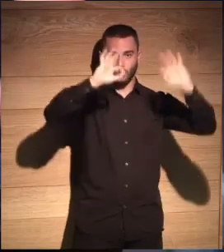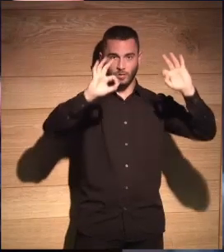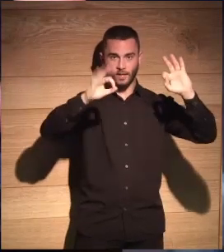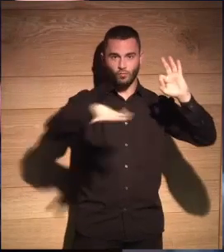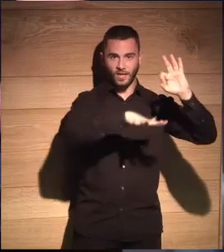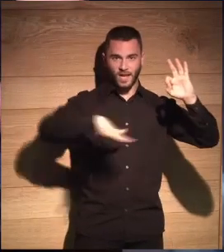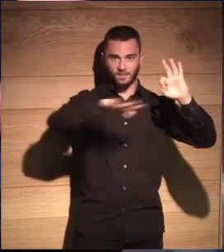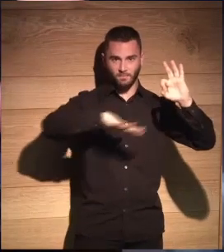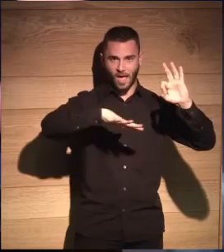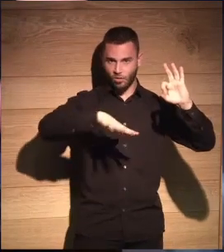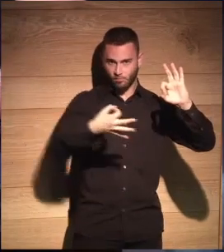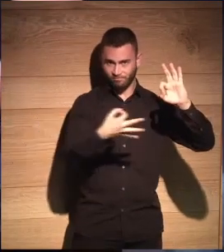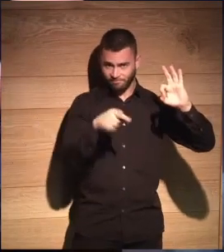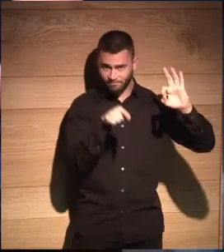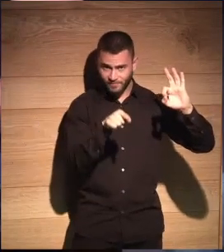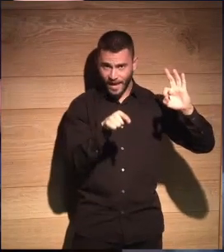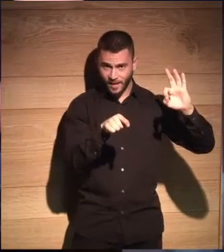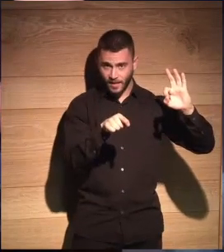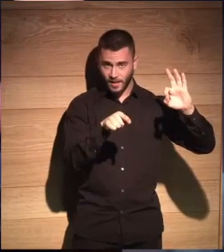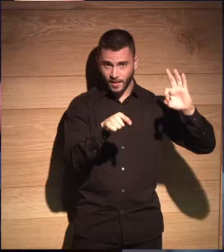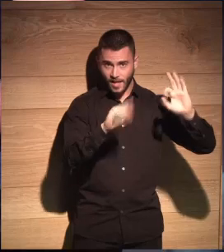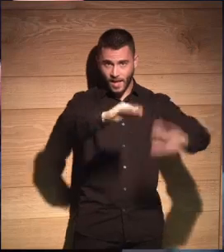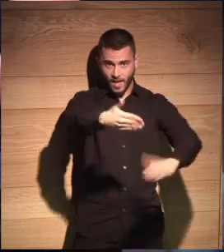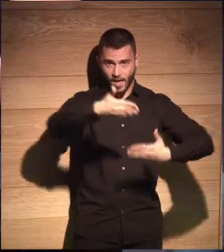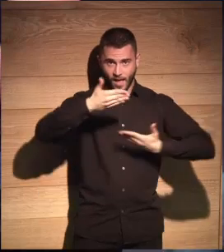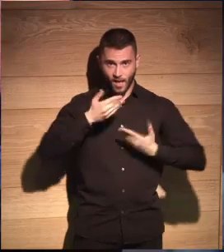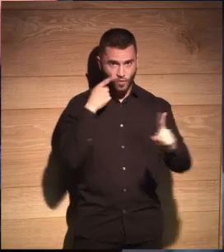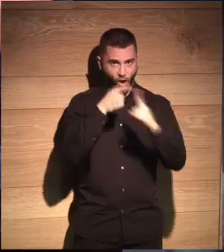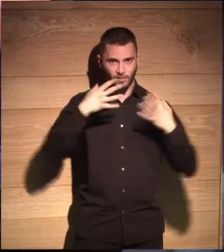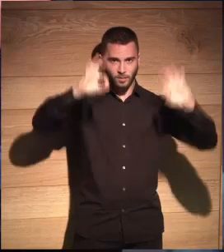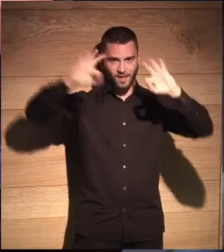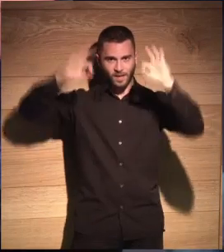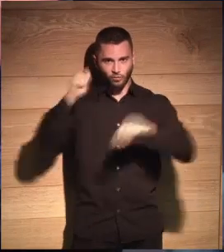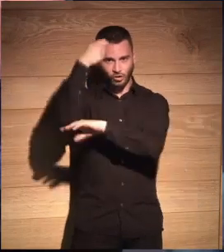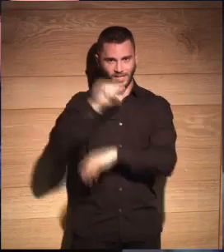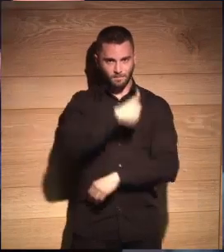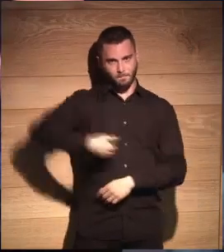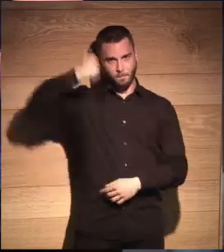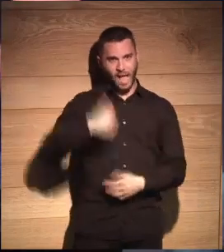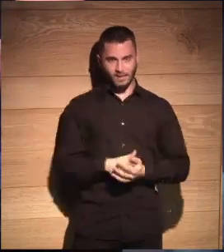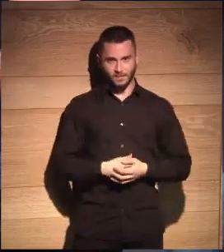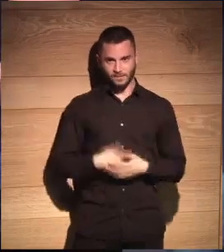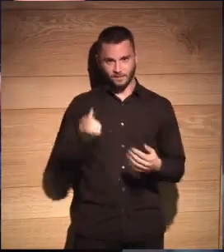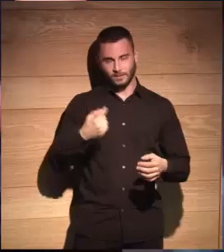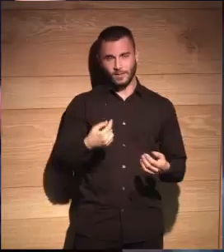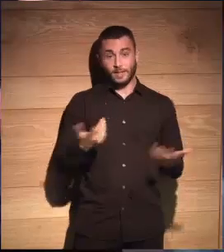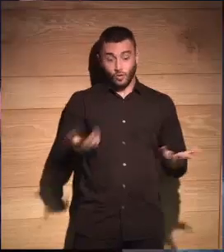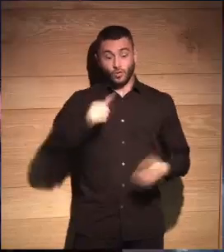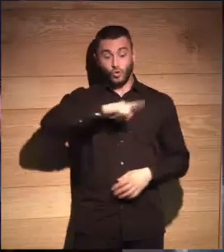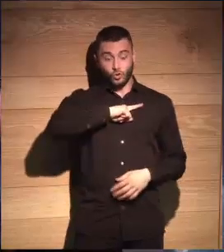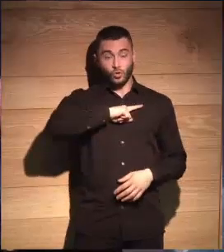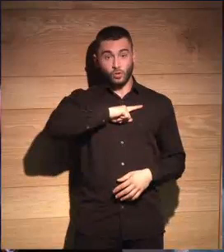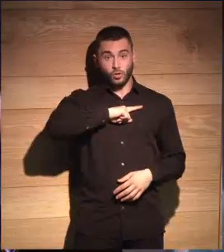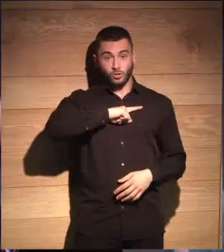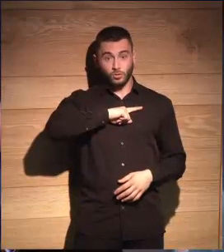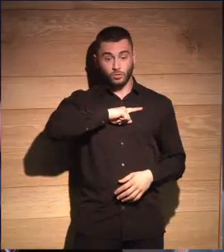espacio definido, con lo cual también te ayuda a ser todavía más concreto a la hora de plasmarlo. Y lo que hicimos es traducir a